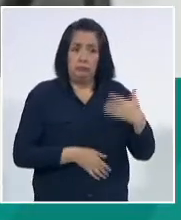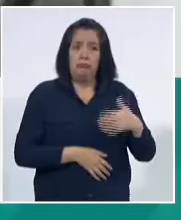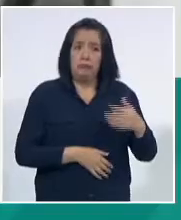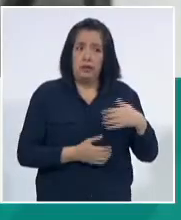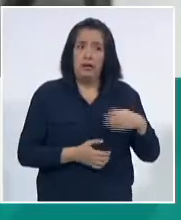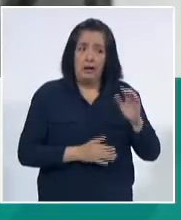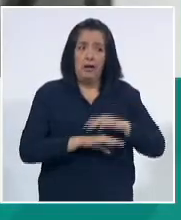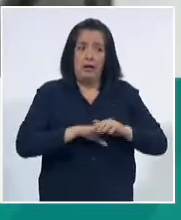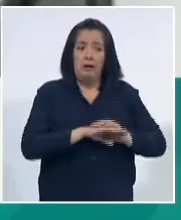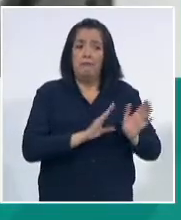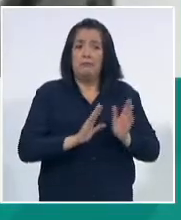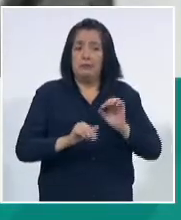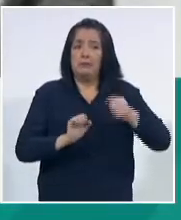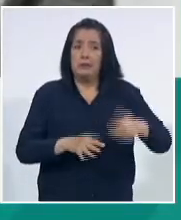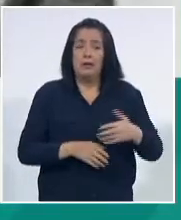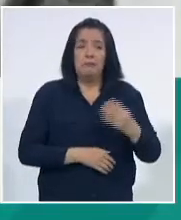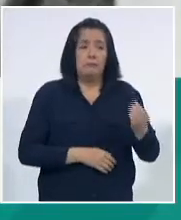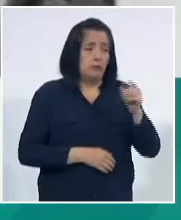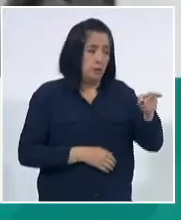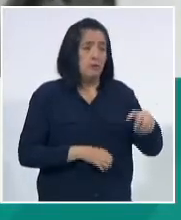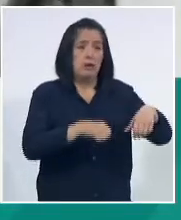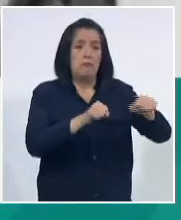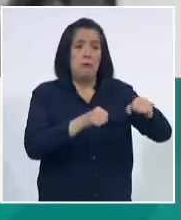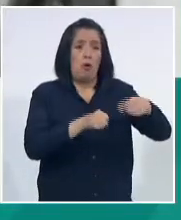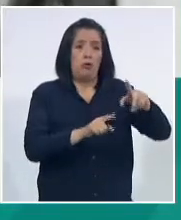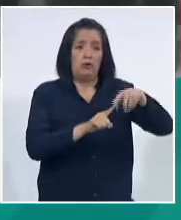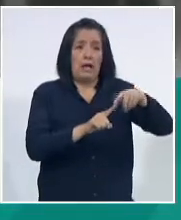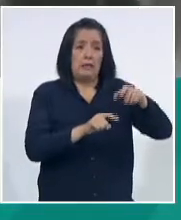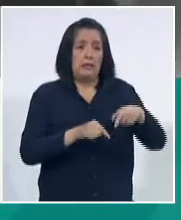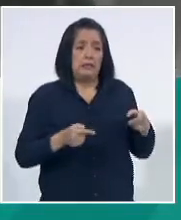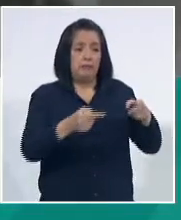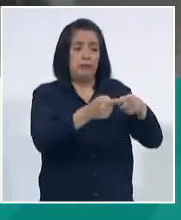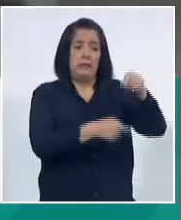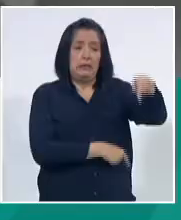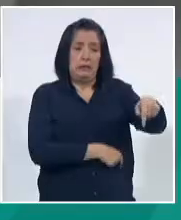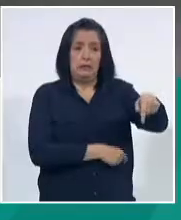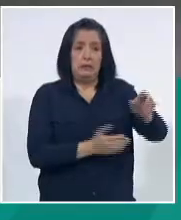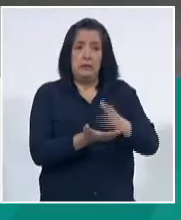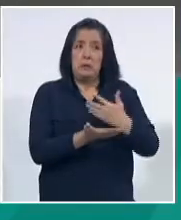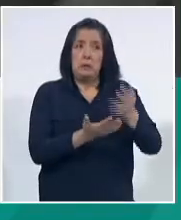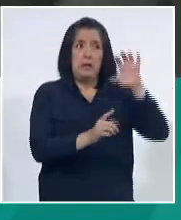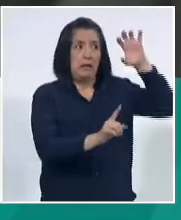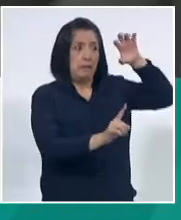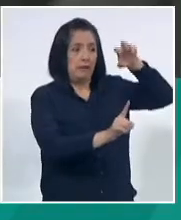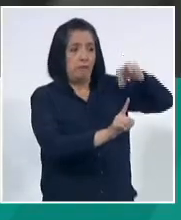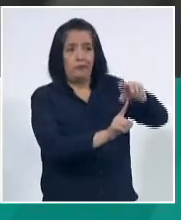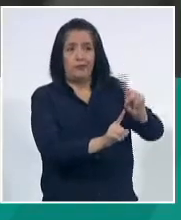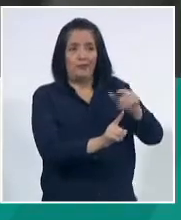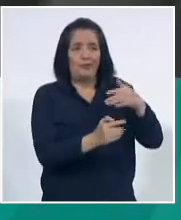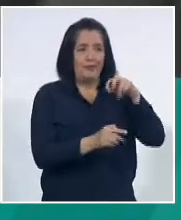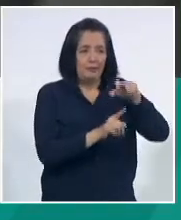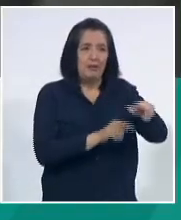bien maquinado porque de hecho ubican una mototaxi allá en la esquina donde no está el rango de esta cámara de seguridad